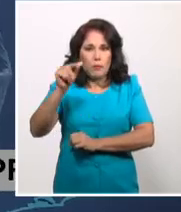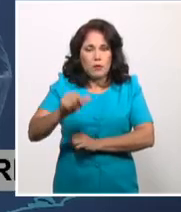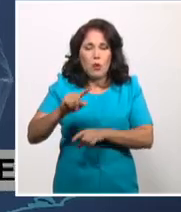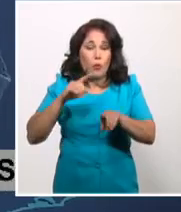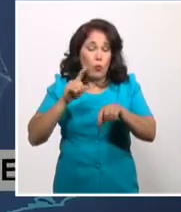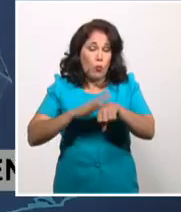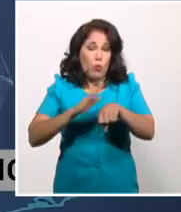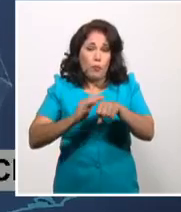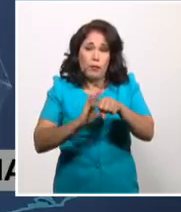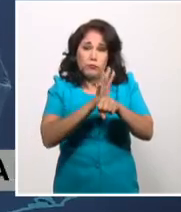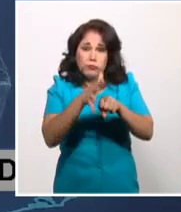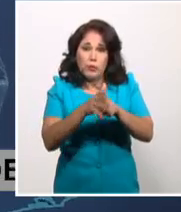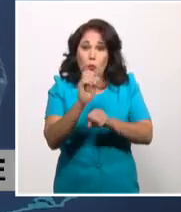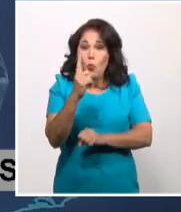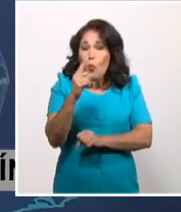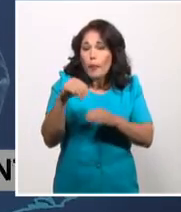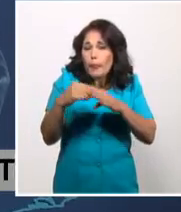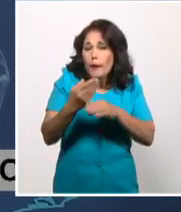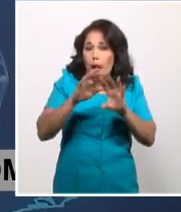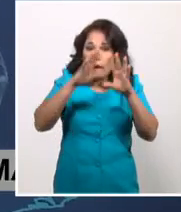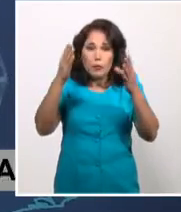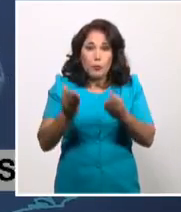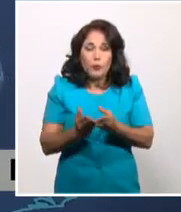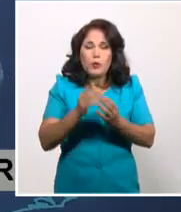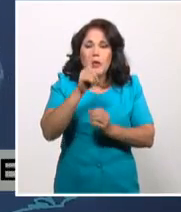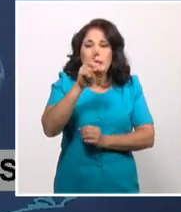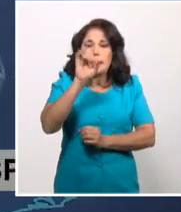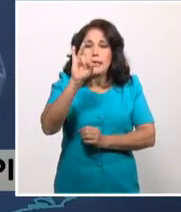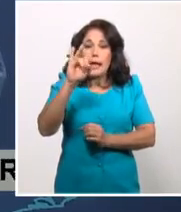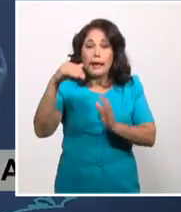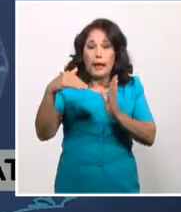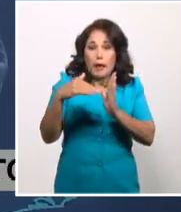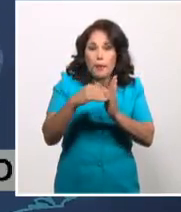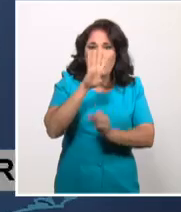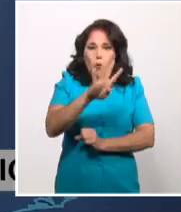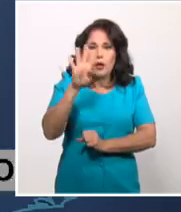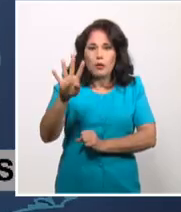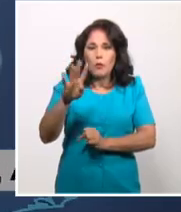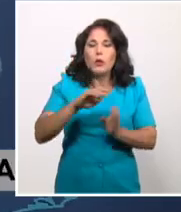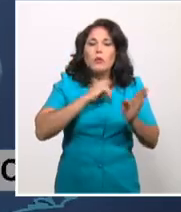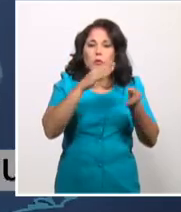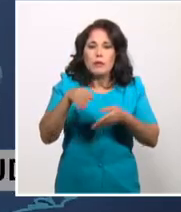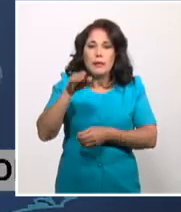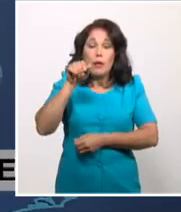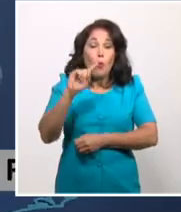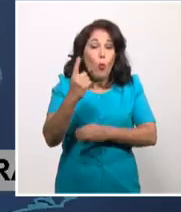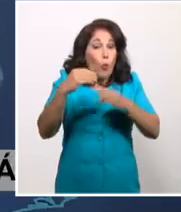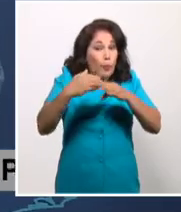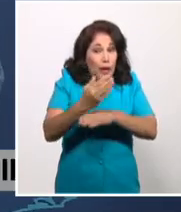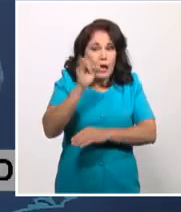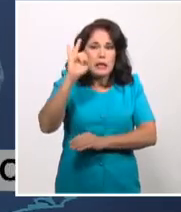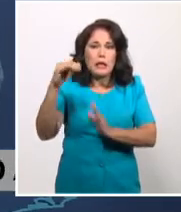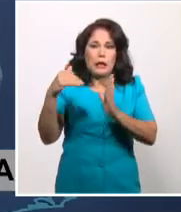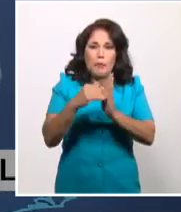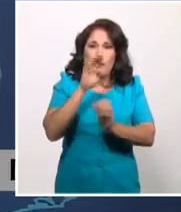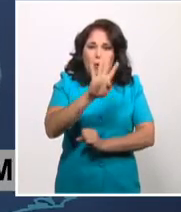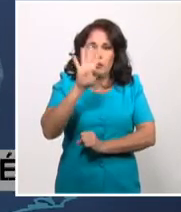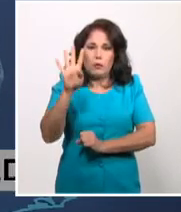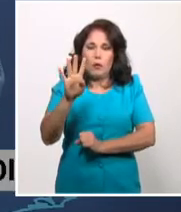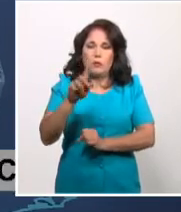enfermedad. Y en un solo día en el mundo fallecieron 7.044 personas. Repito, en un solo día,